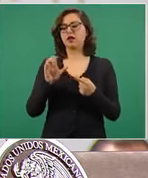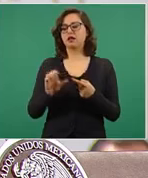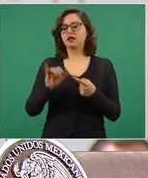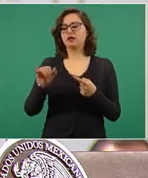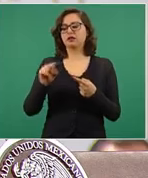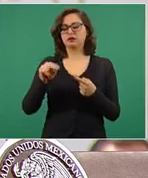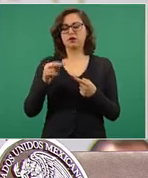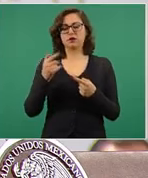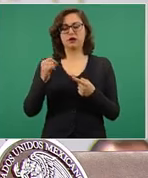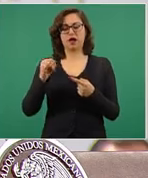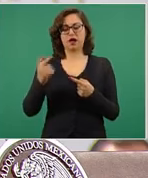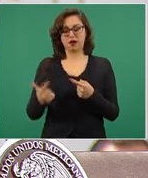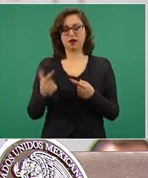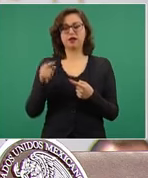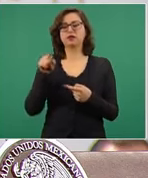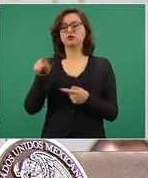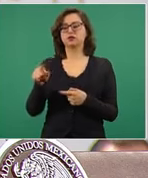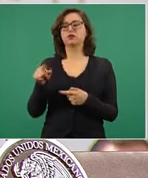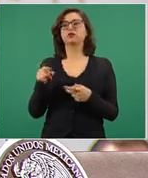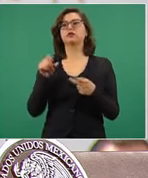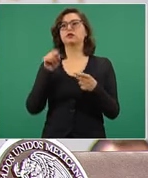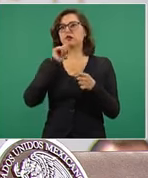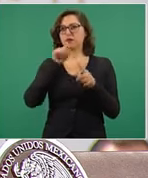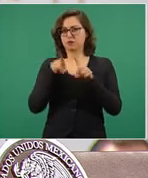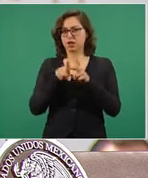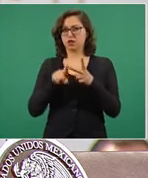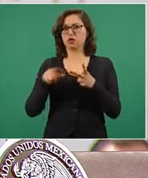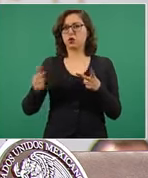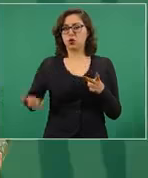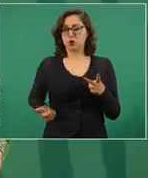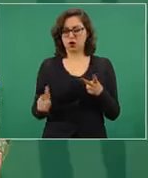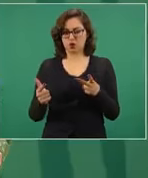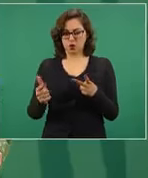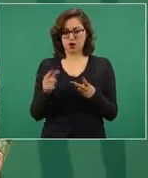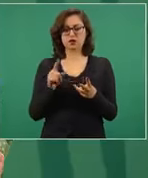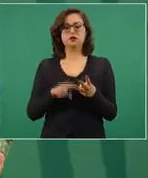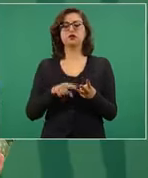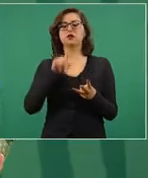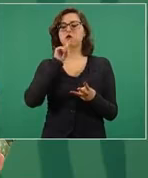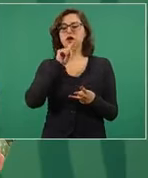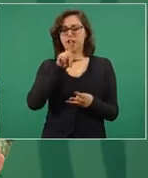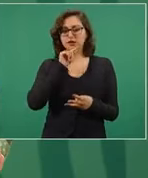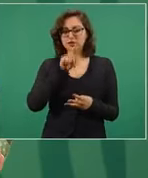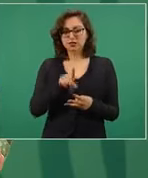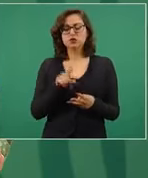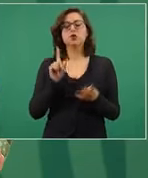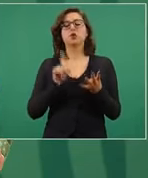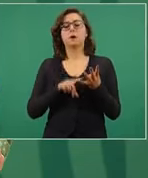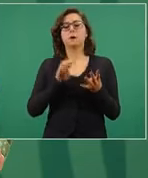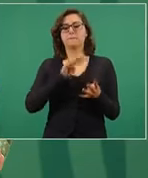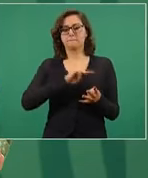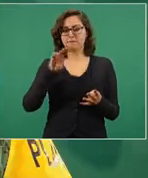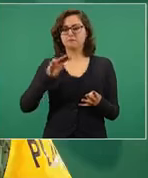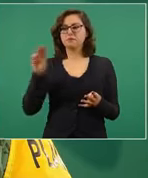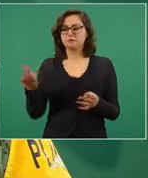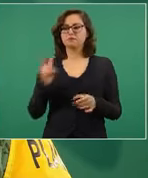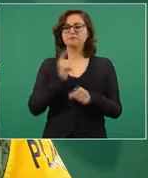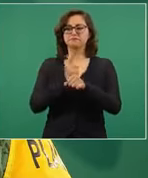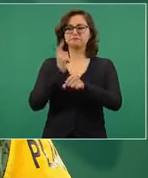Ha habido algunos casos en Guanajuato, otros casos en Jalisco, este ahorita en Michoacán, pero no